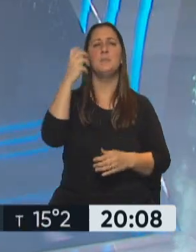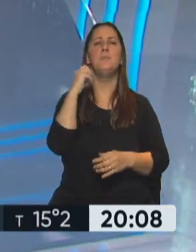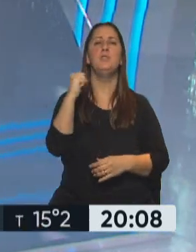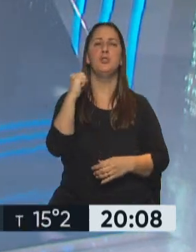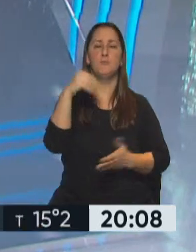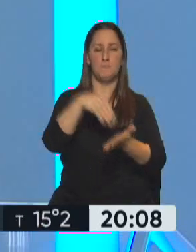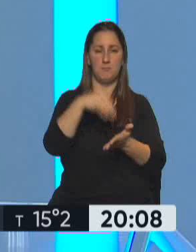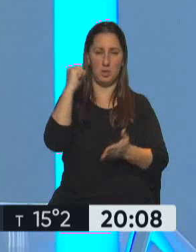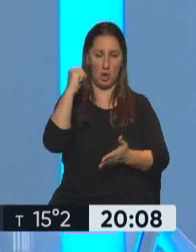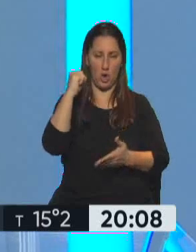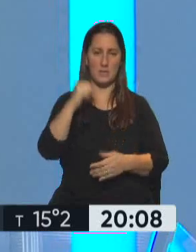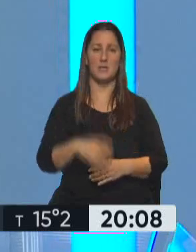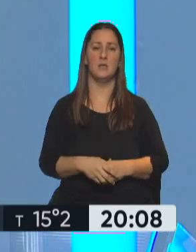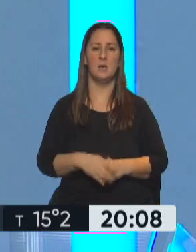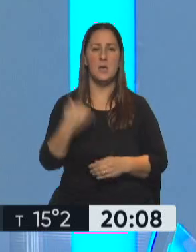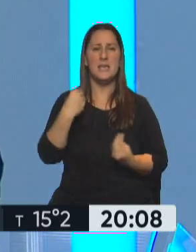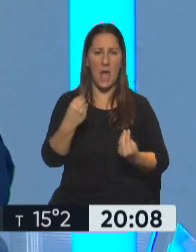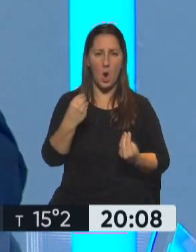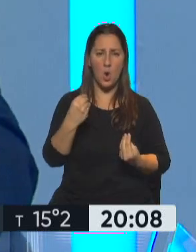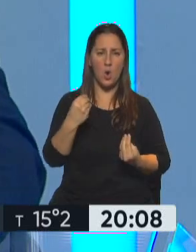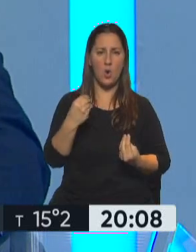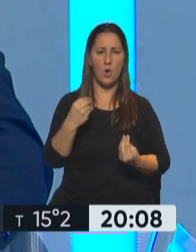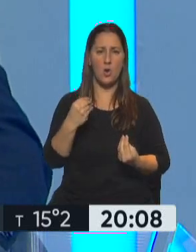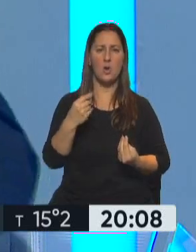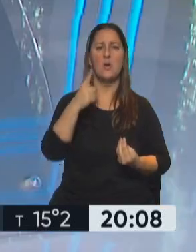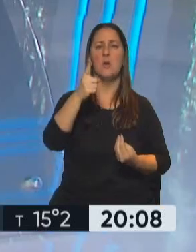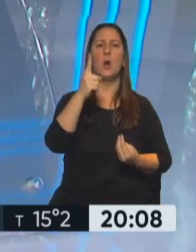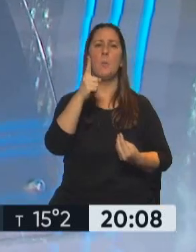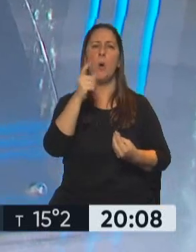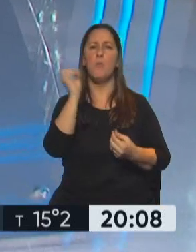pesos que hago lo pongo en la lic